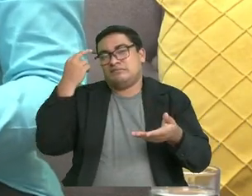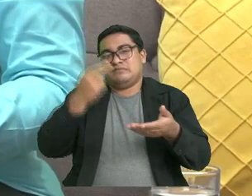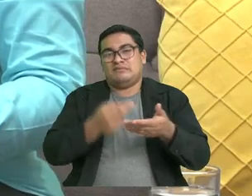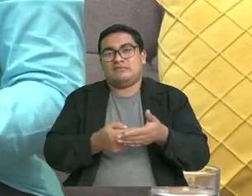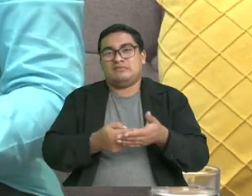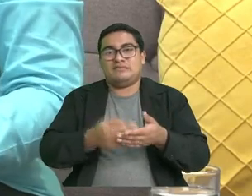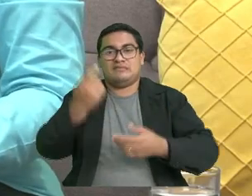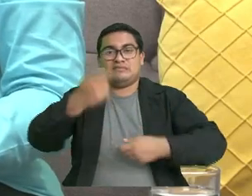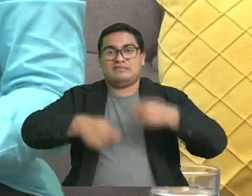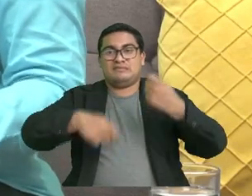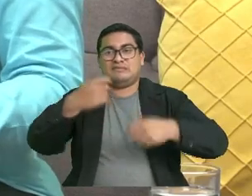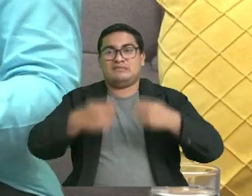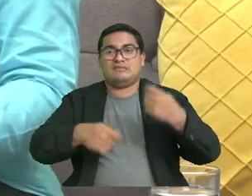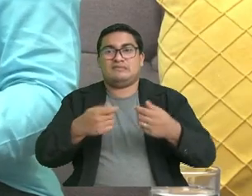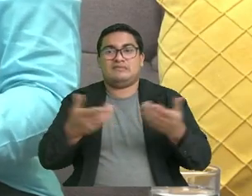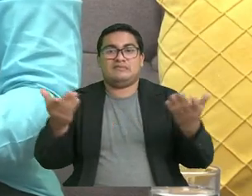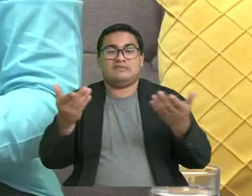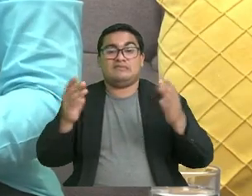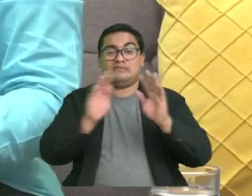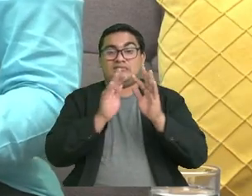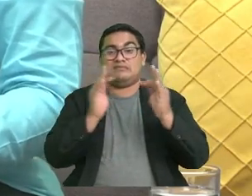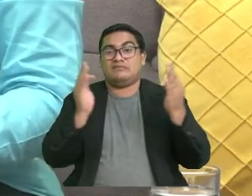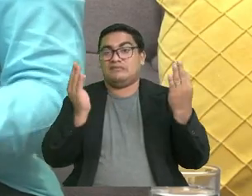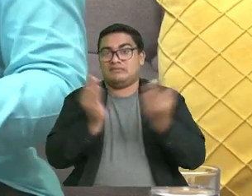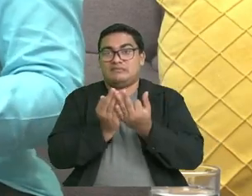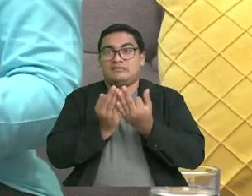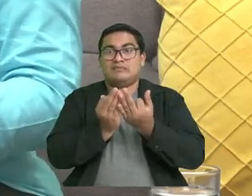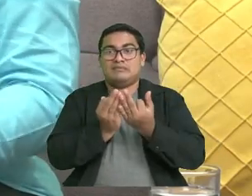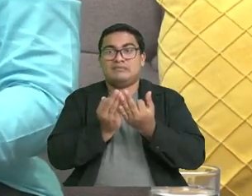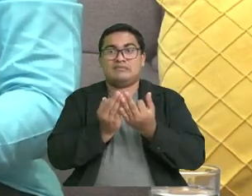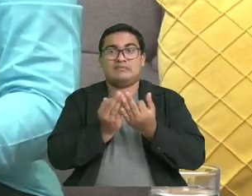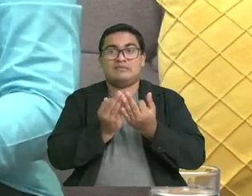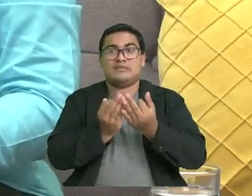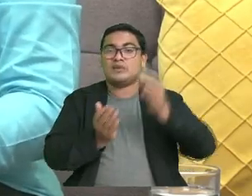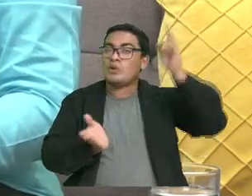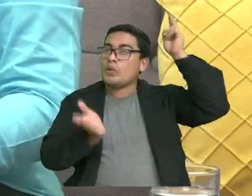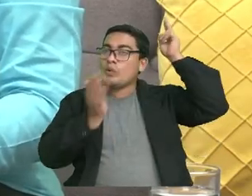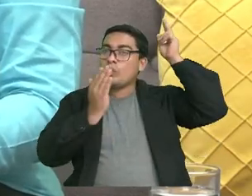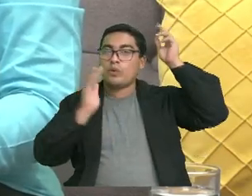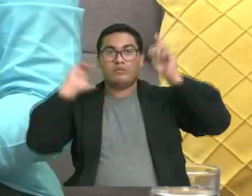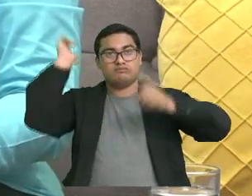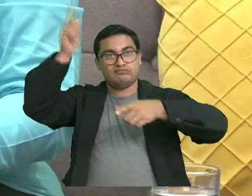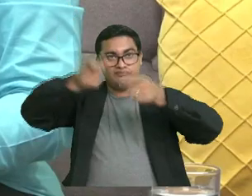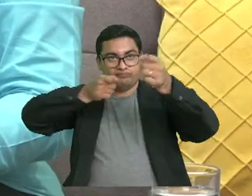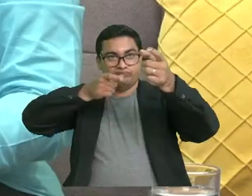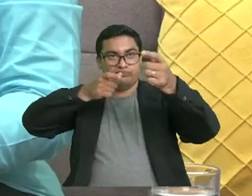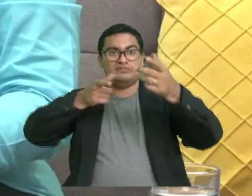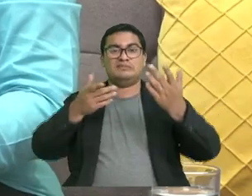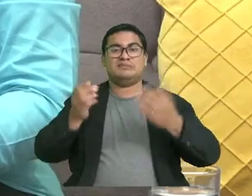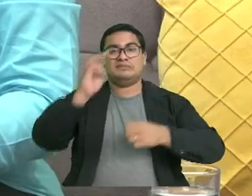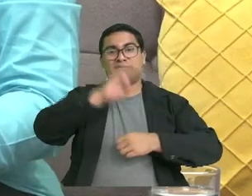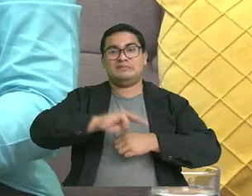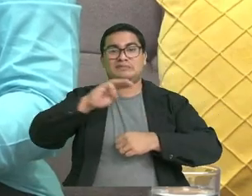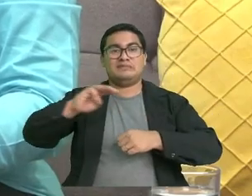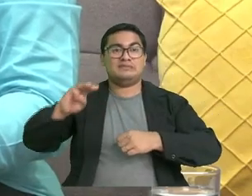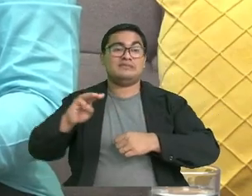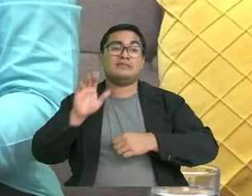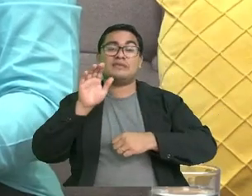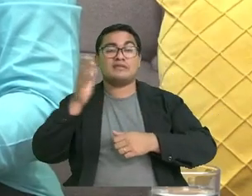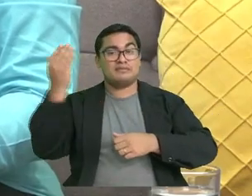recordar en el mes de septiembre nosotras la familia a nuestros indios flecheros de Matagalpa, que tuvieron una